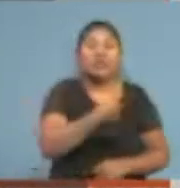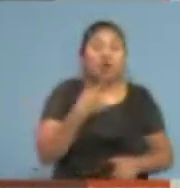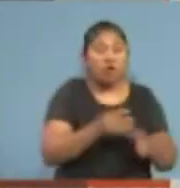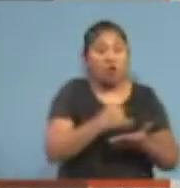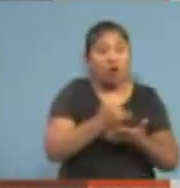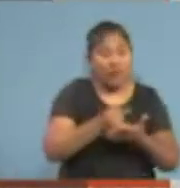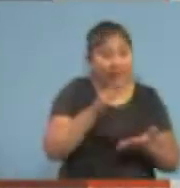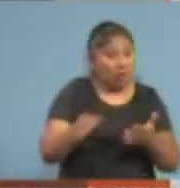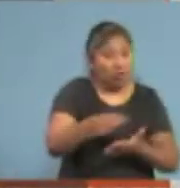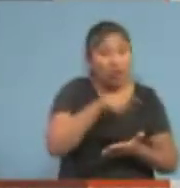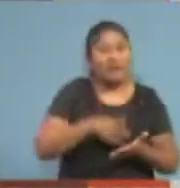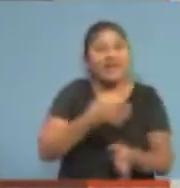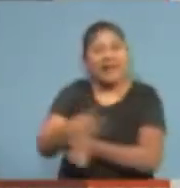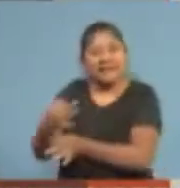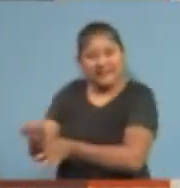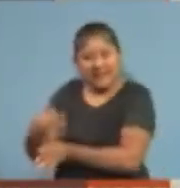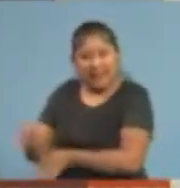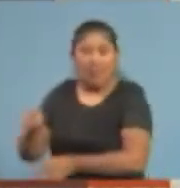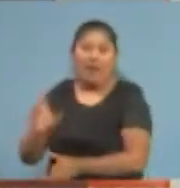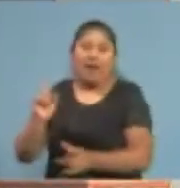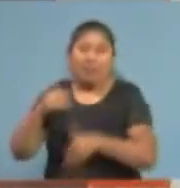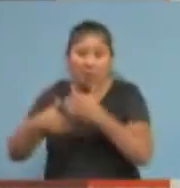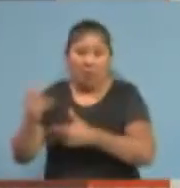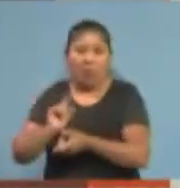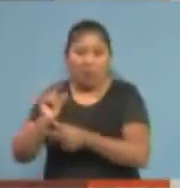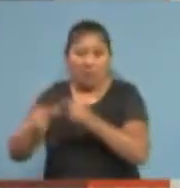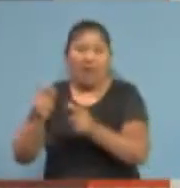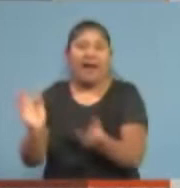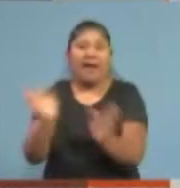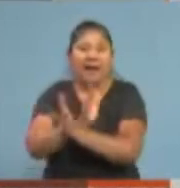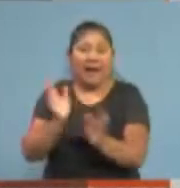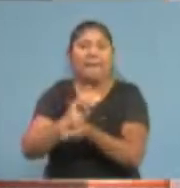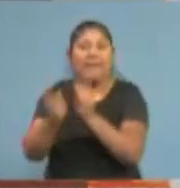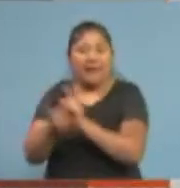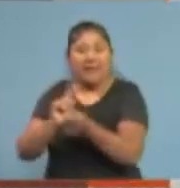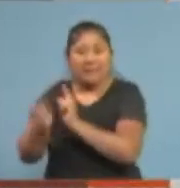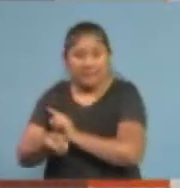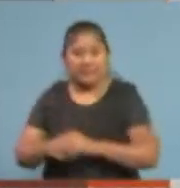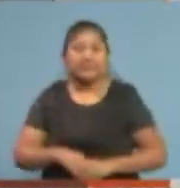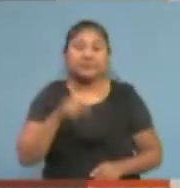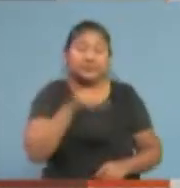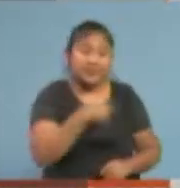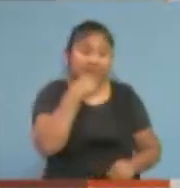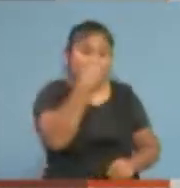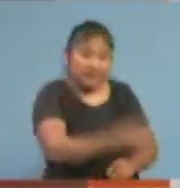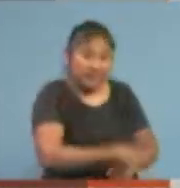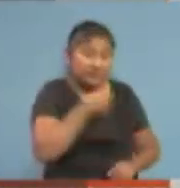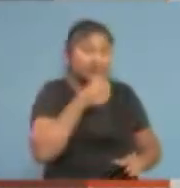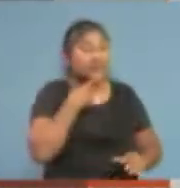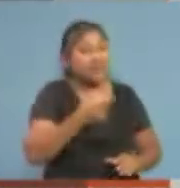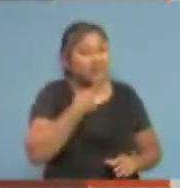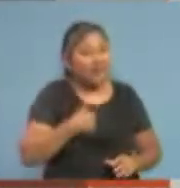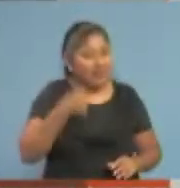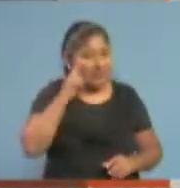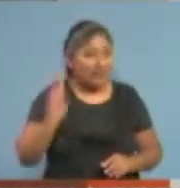cambios licenciada con respecto de recién decía el de los cursos de manipulación de alimentos se vienen los cursos recién vamos a conocer del